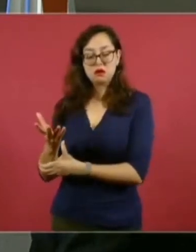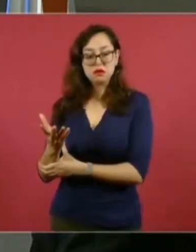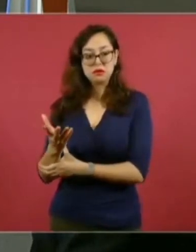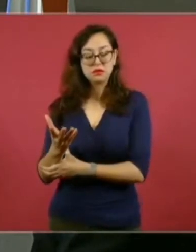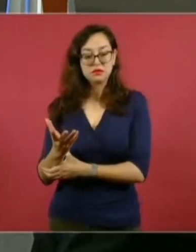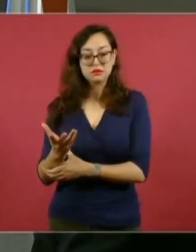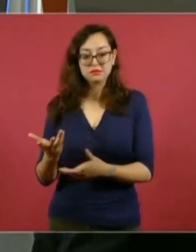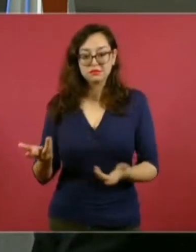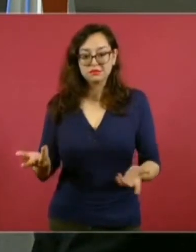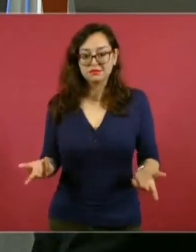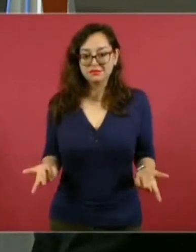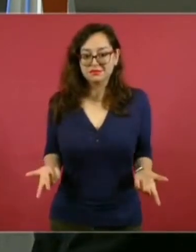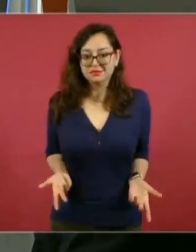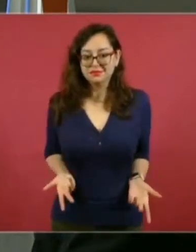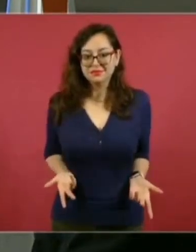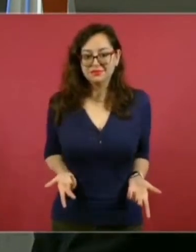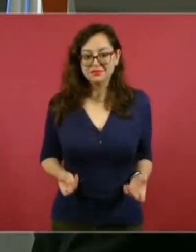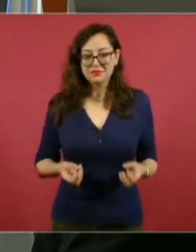al principio.